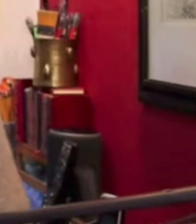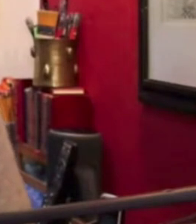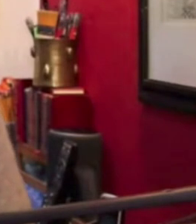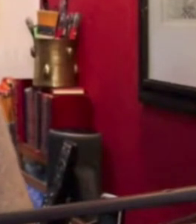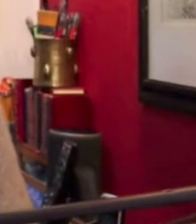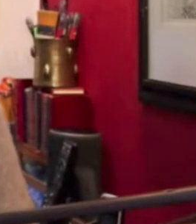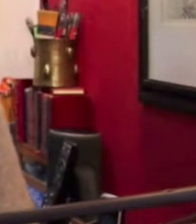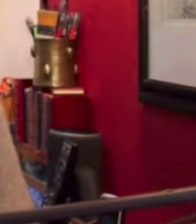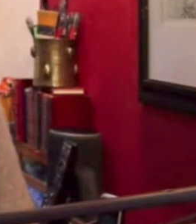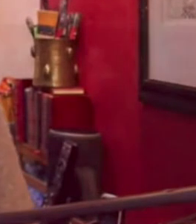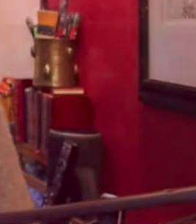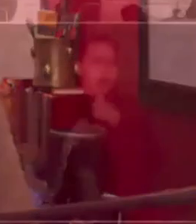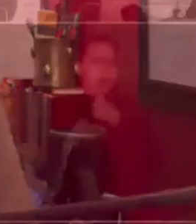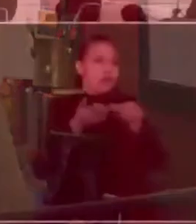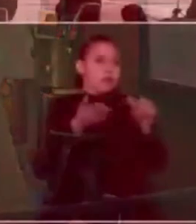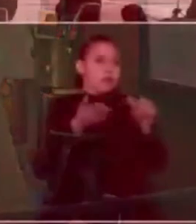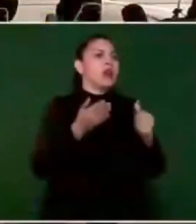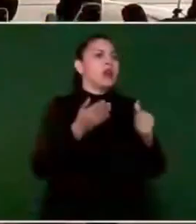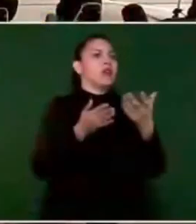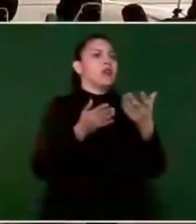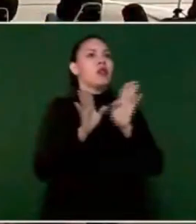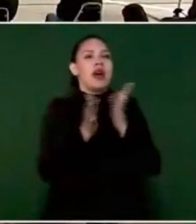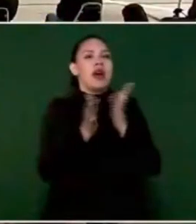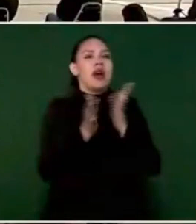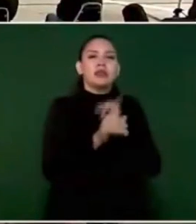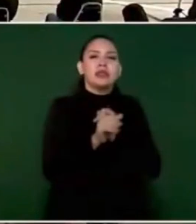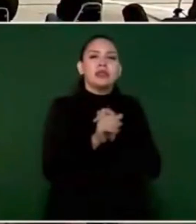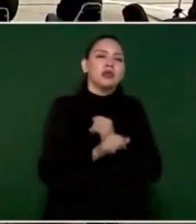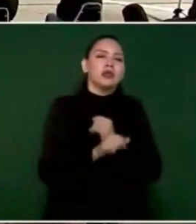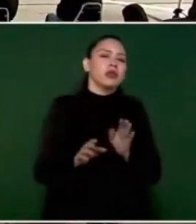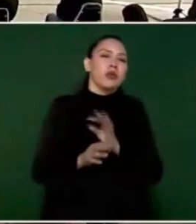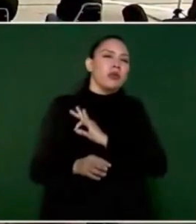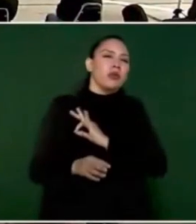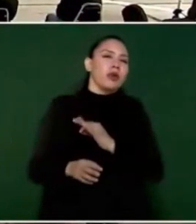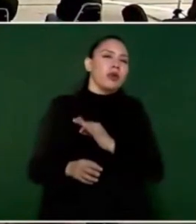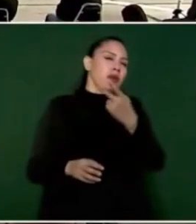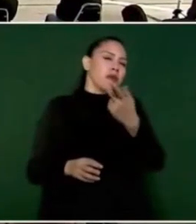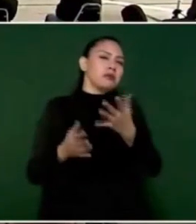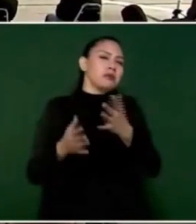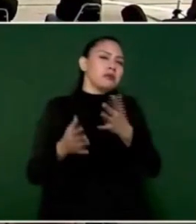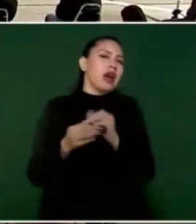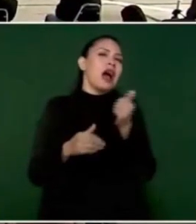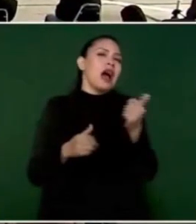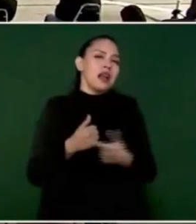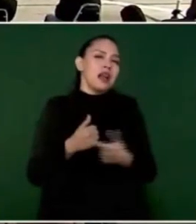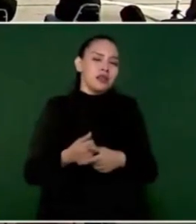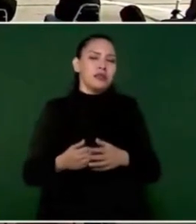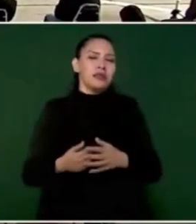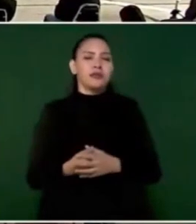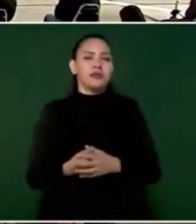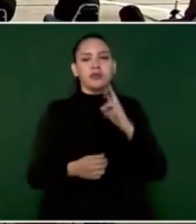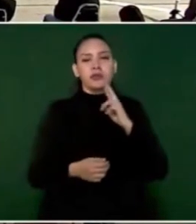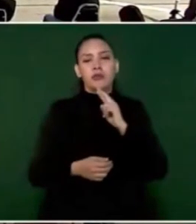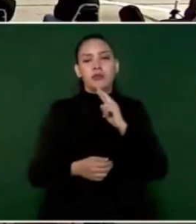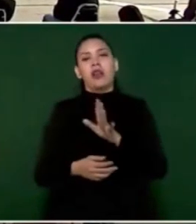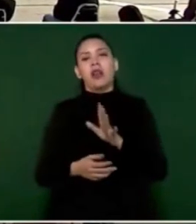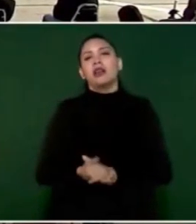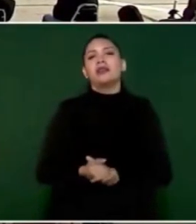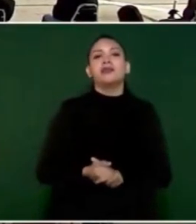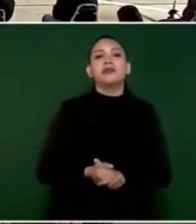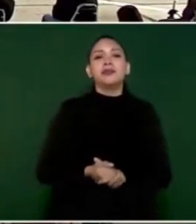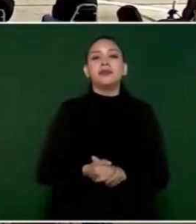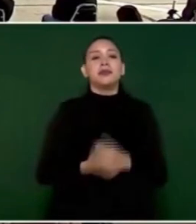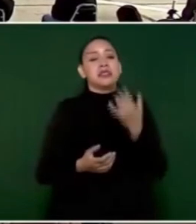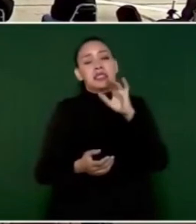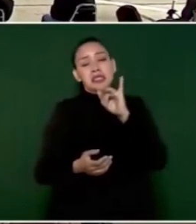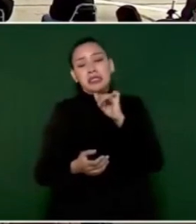hay periodistas que ya vienen con las preguntas escritas, las preguntas elaboradas, y es prácticamente como si fuera